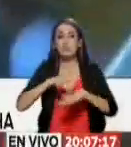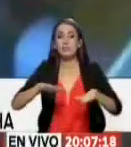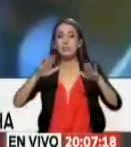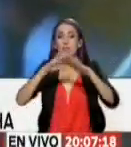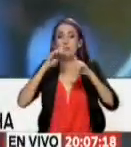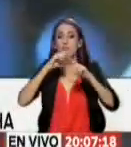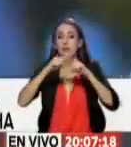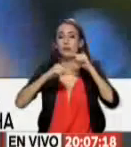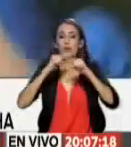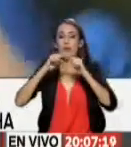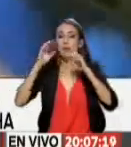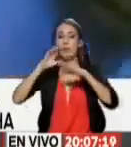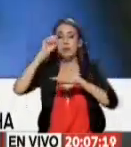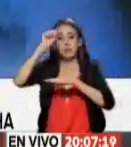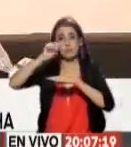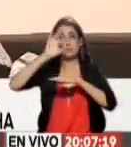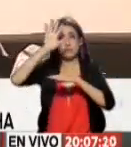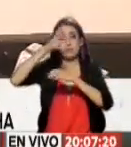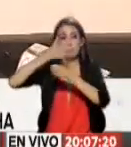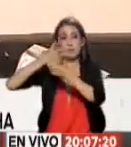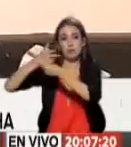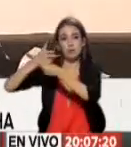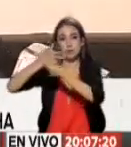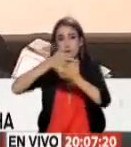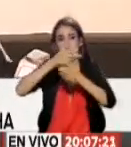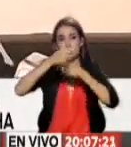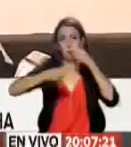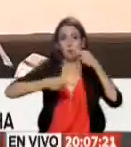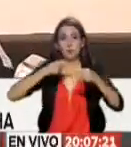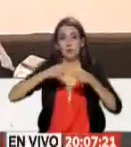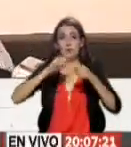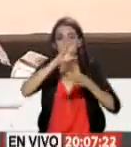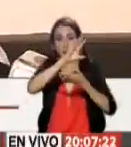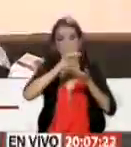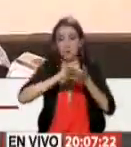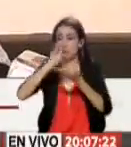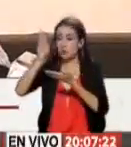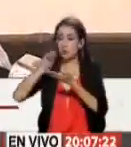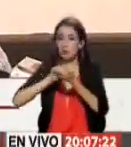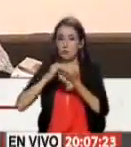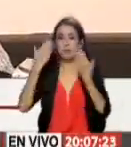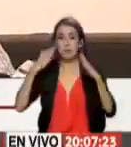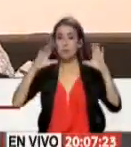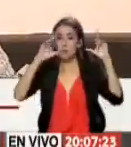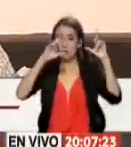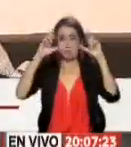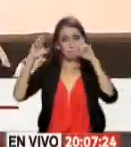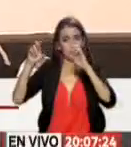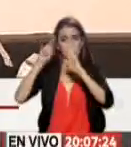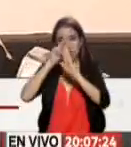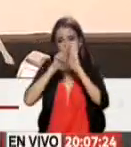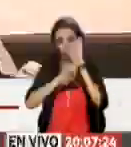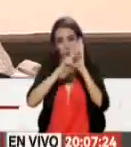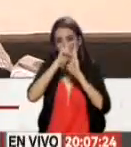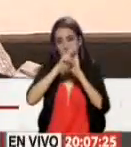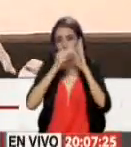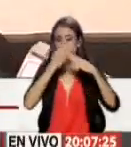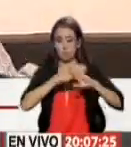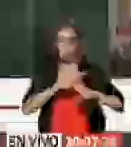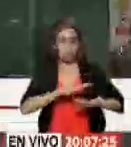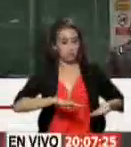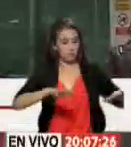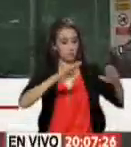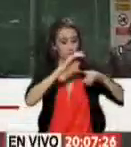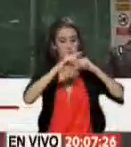y el material audiovisual de los móviles. El contenido de esas fotos estamos por norma legal impedidos de